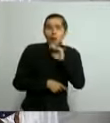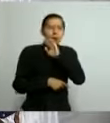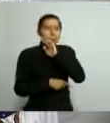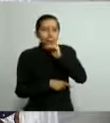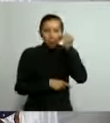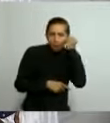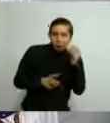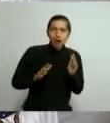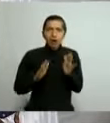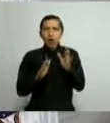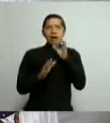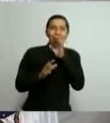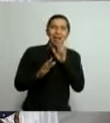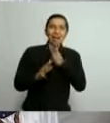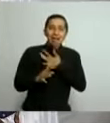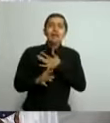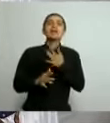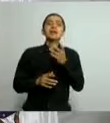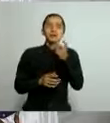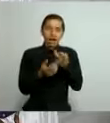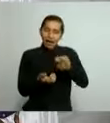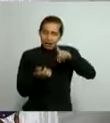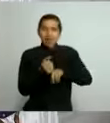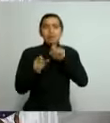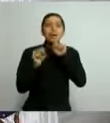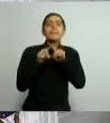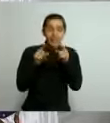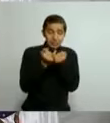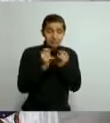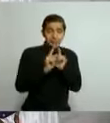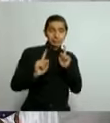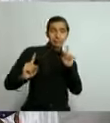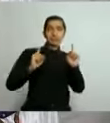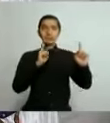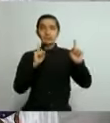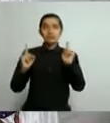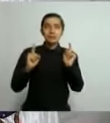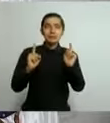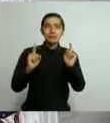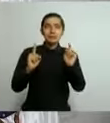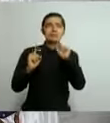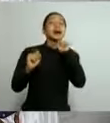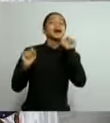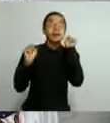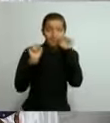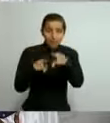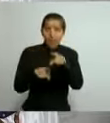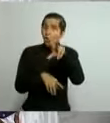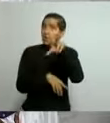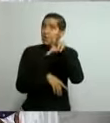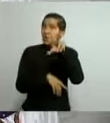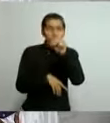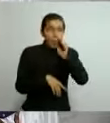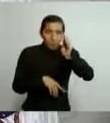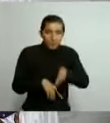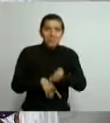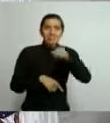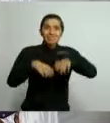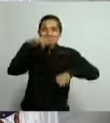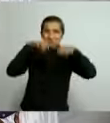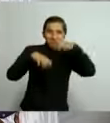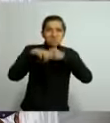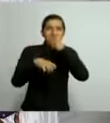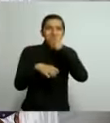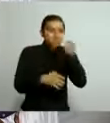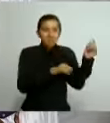mantener la sana distancia dentro de sus instalaciones, no permitir la presencia de adultos mayores y